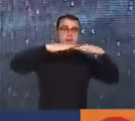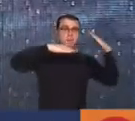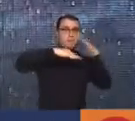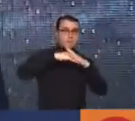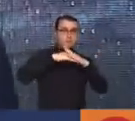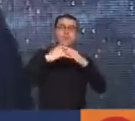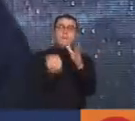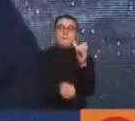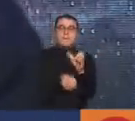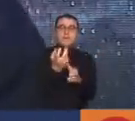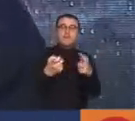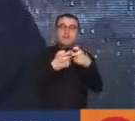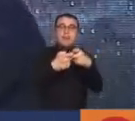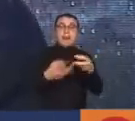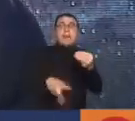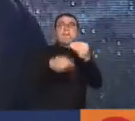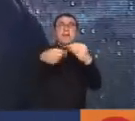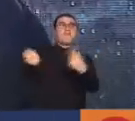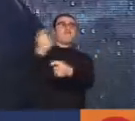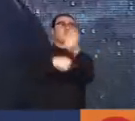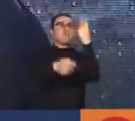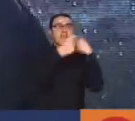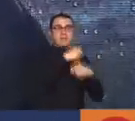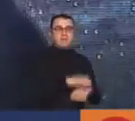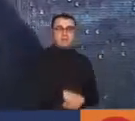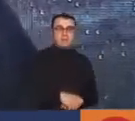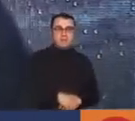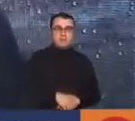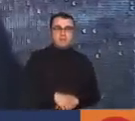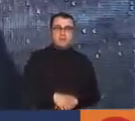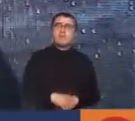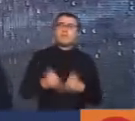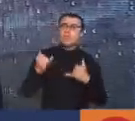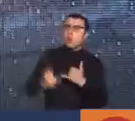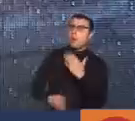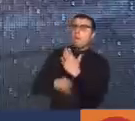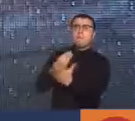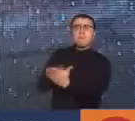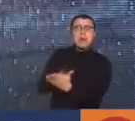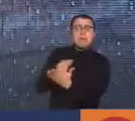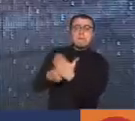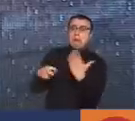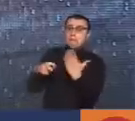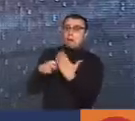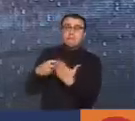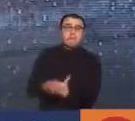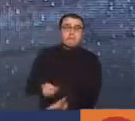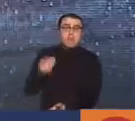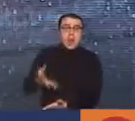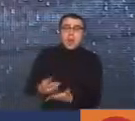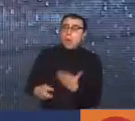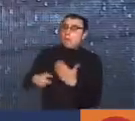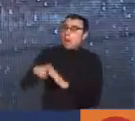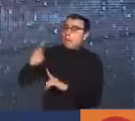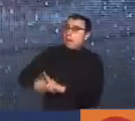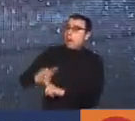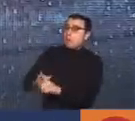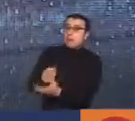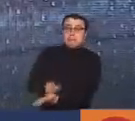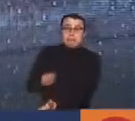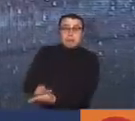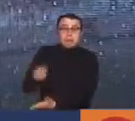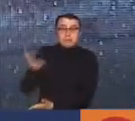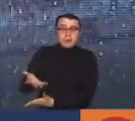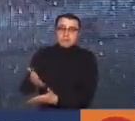venderla. En lugar de esto, como nos pasa, que estamos pagando la factura y carísima a